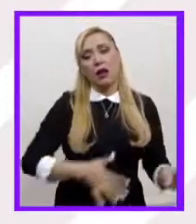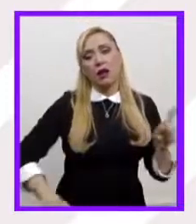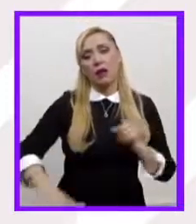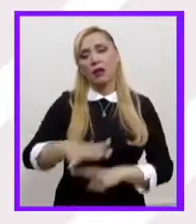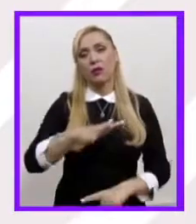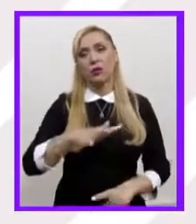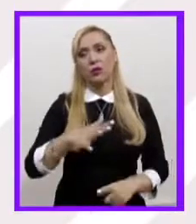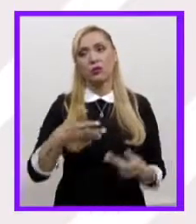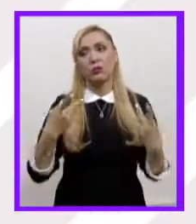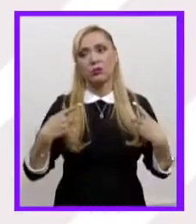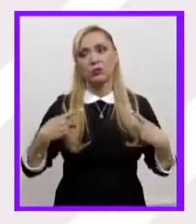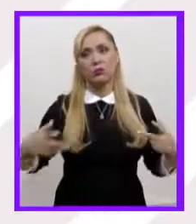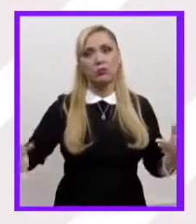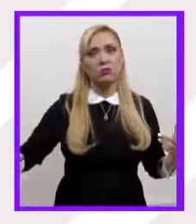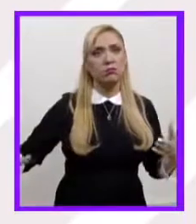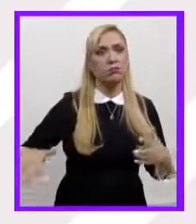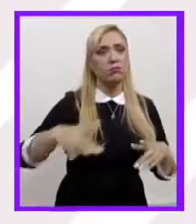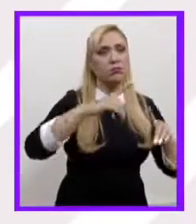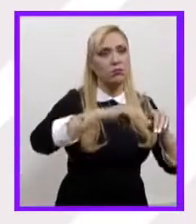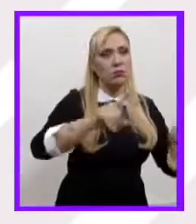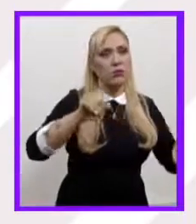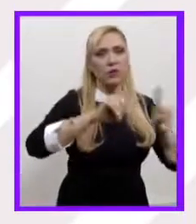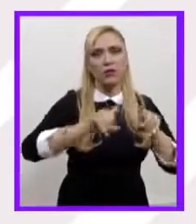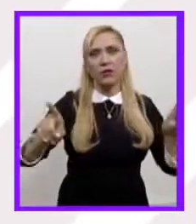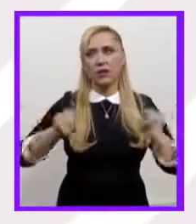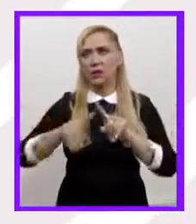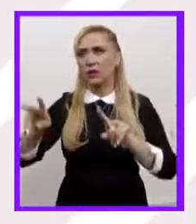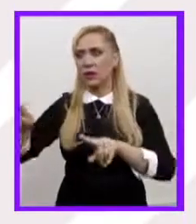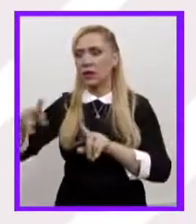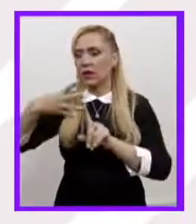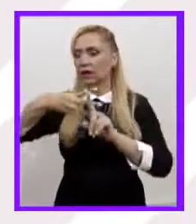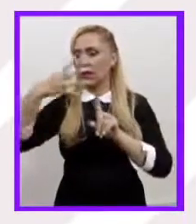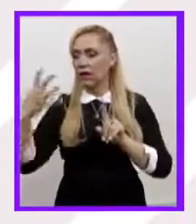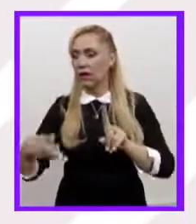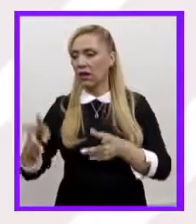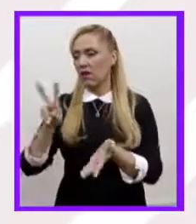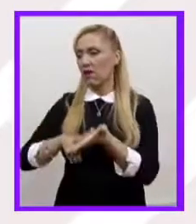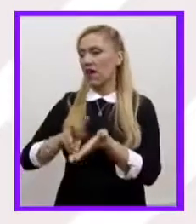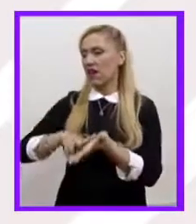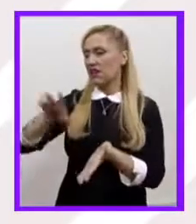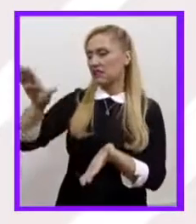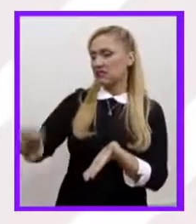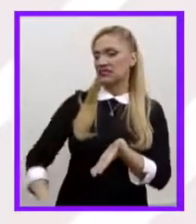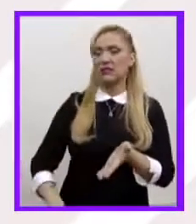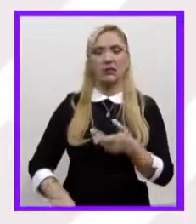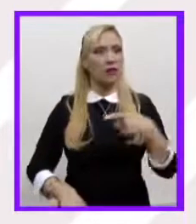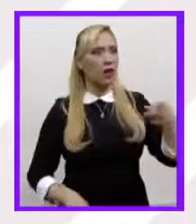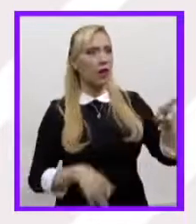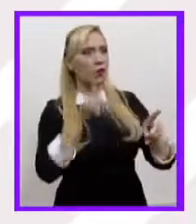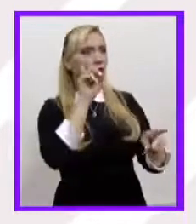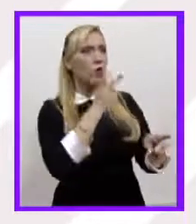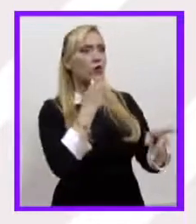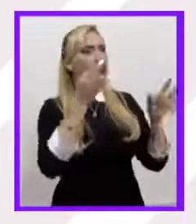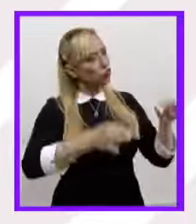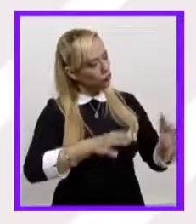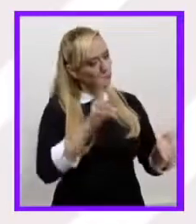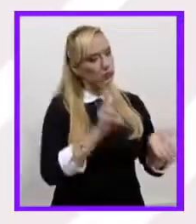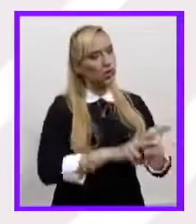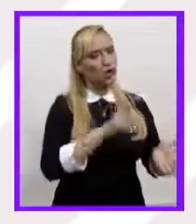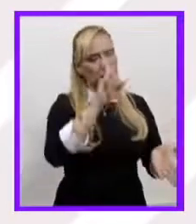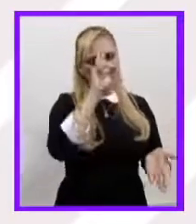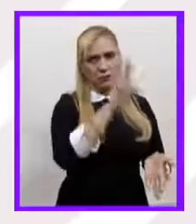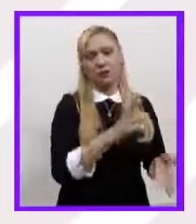sociedad donde ciertos cuerpos tienen un valor y otros otro valor de acuerdo a estos estereotipos o a